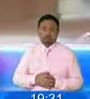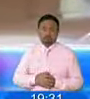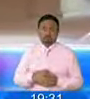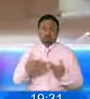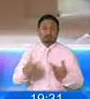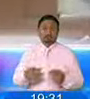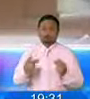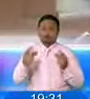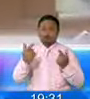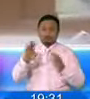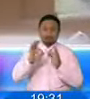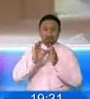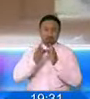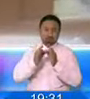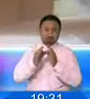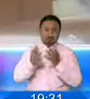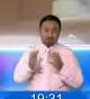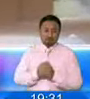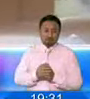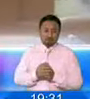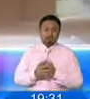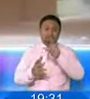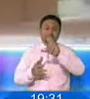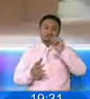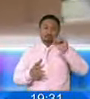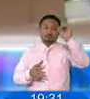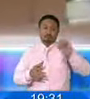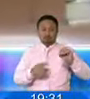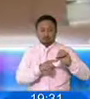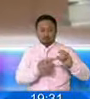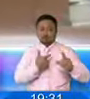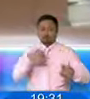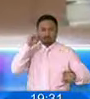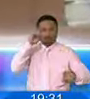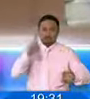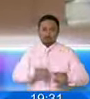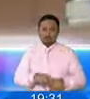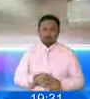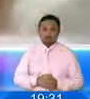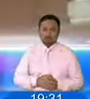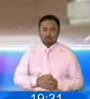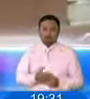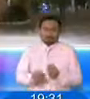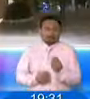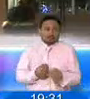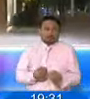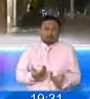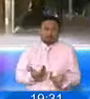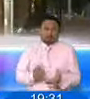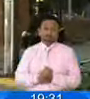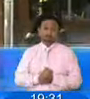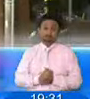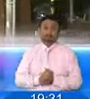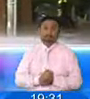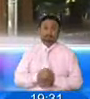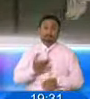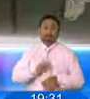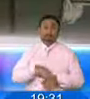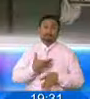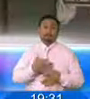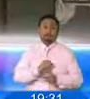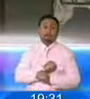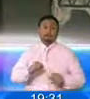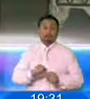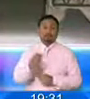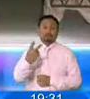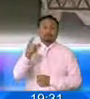inmediatamente con el arreglo, pero el otro 30% tendría inconvenientes y se nos salen las manos, ¿no? Producto de la explosión, dos